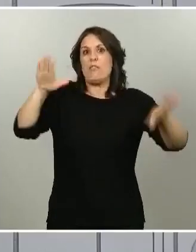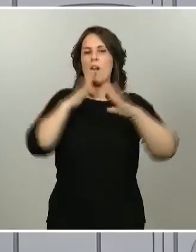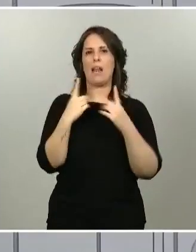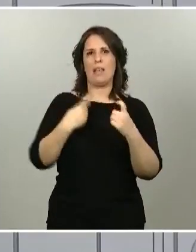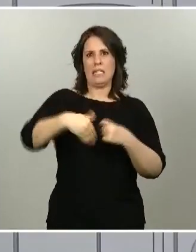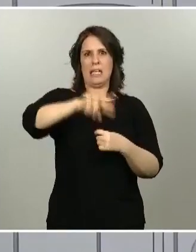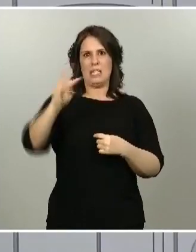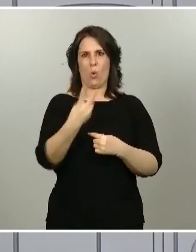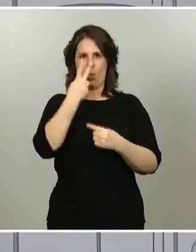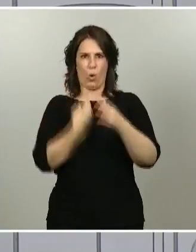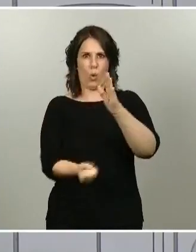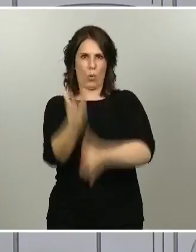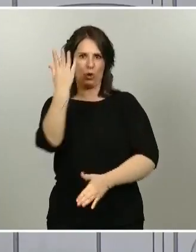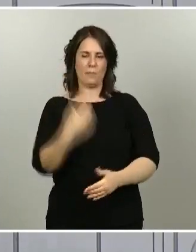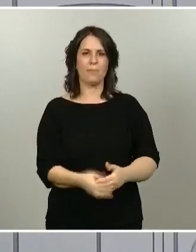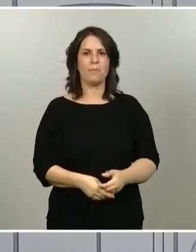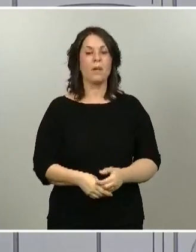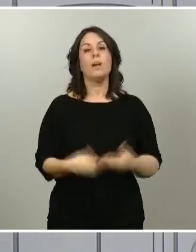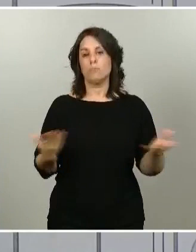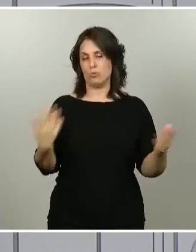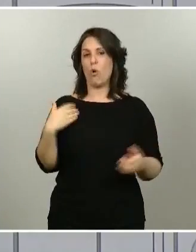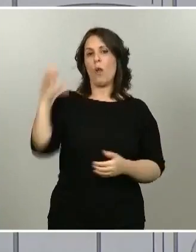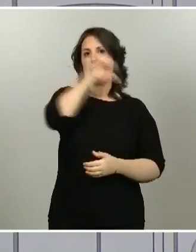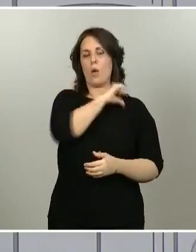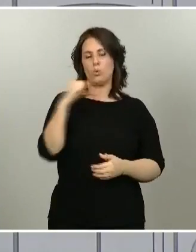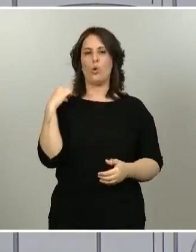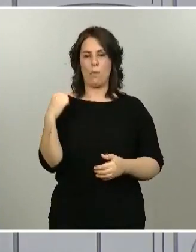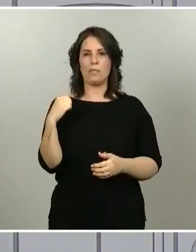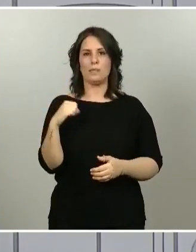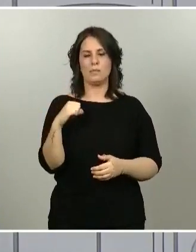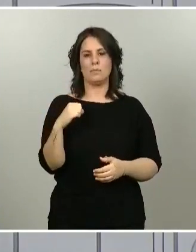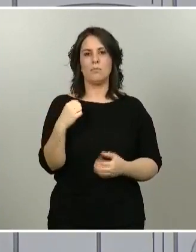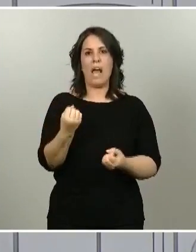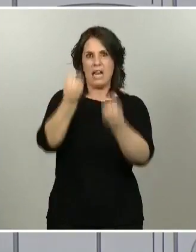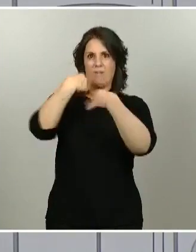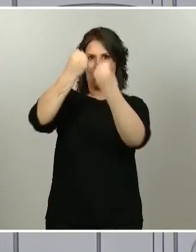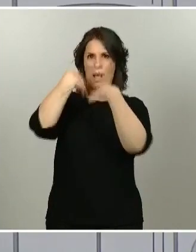Bueno, las comunidades autónomas han estado informando porque, de hecho, son parte de los